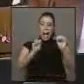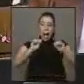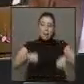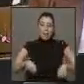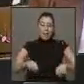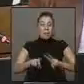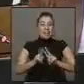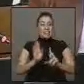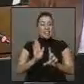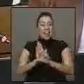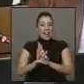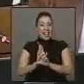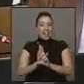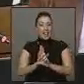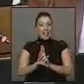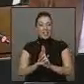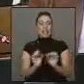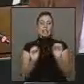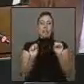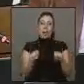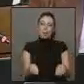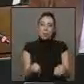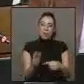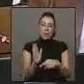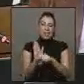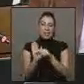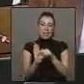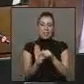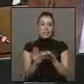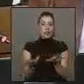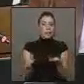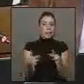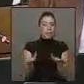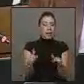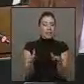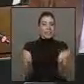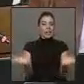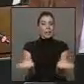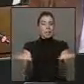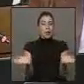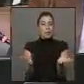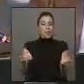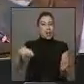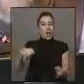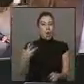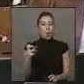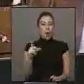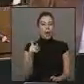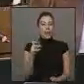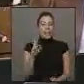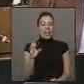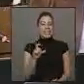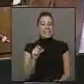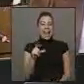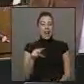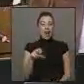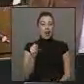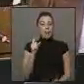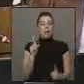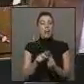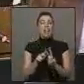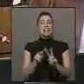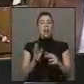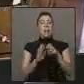la idea de legislar, a que aprobemos también esta indicación, que es similar a la promovida por senadores Walker y Escalona y otros, para que no salga un